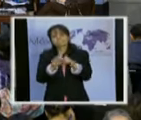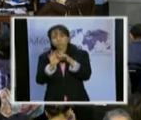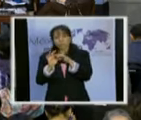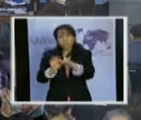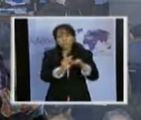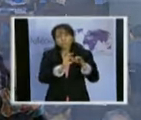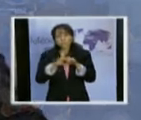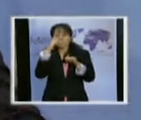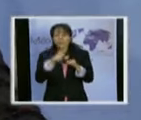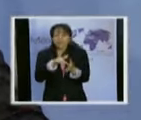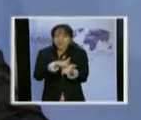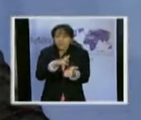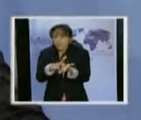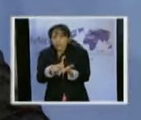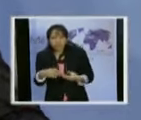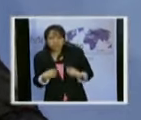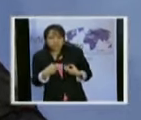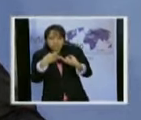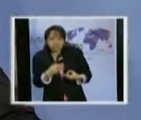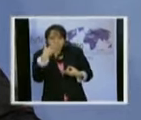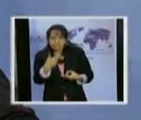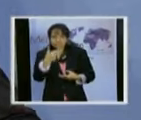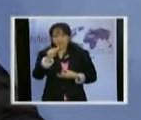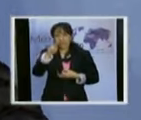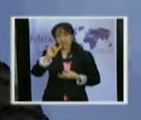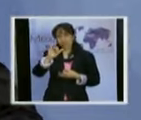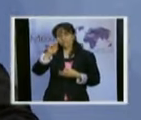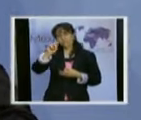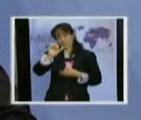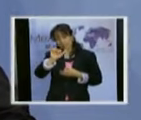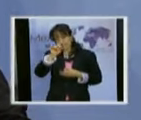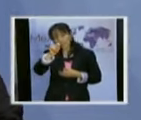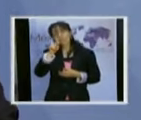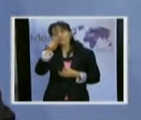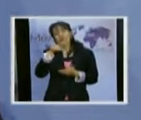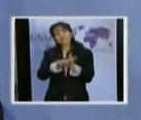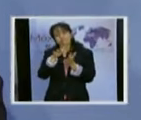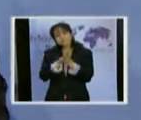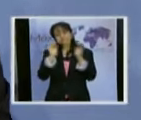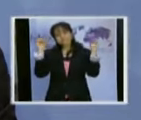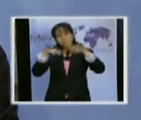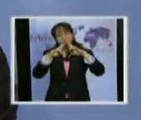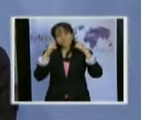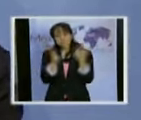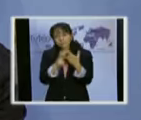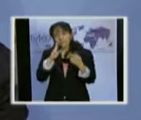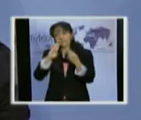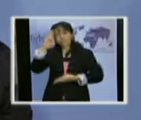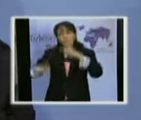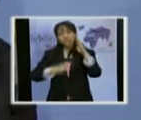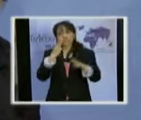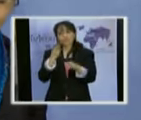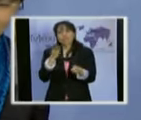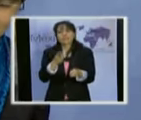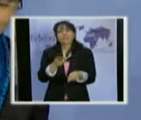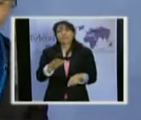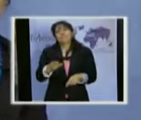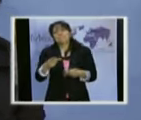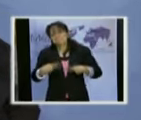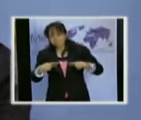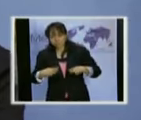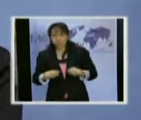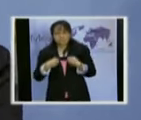el Hábitat para colaborar en la organización de la primera Asamblea Mundial de Pobladores en la Ciudad de México,